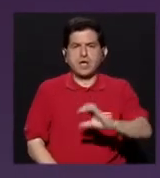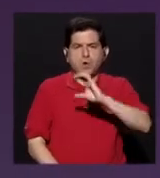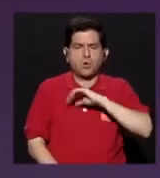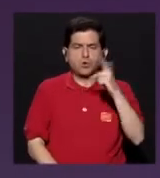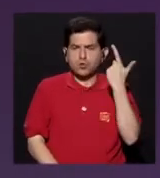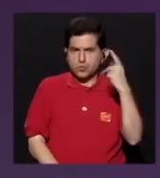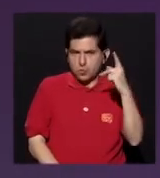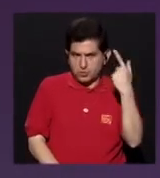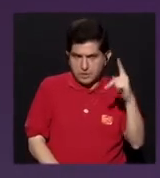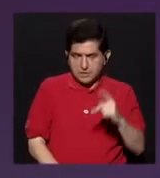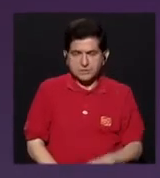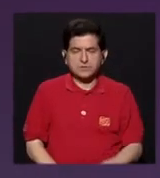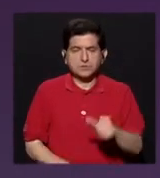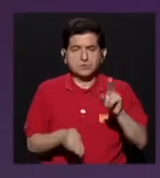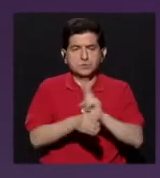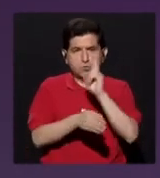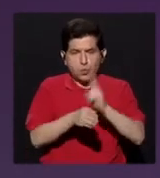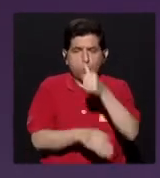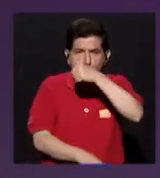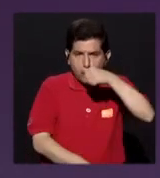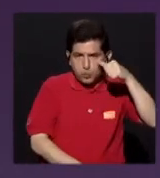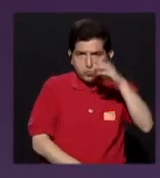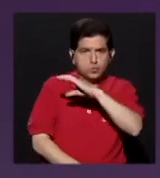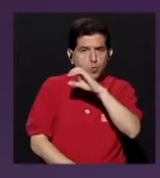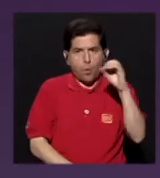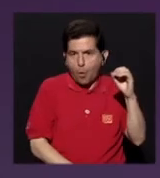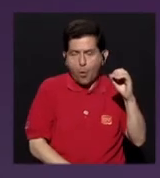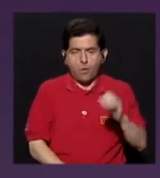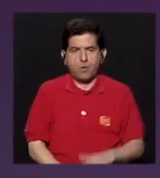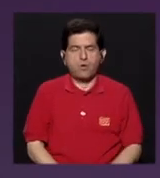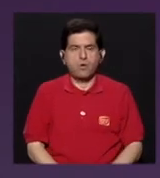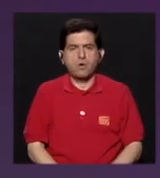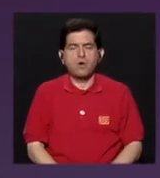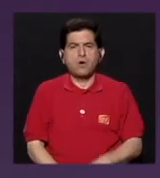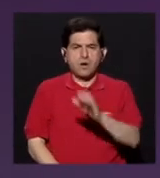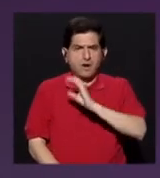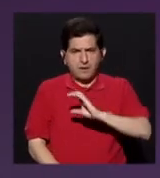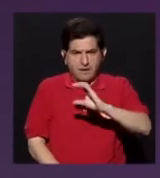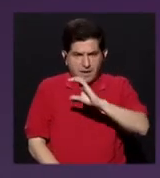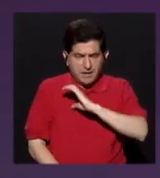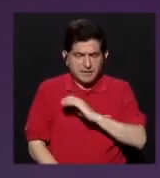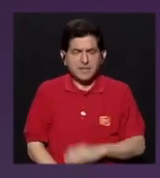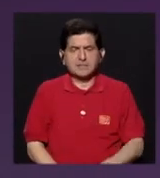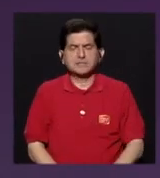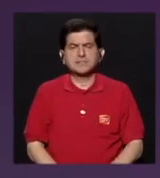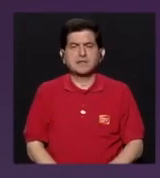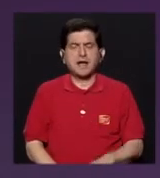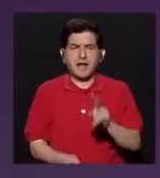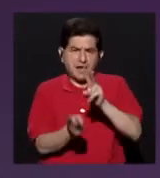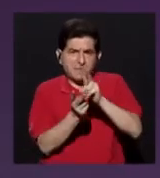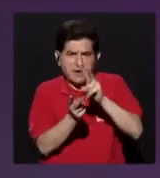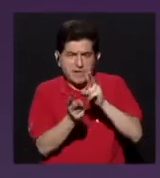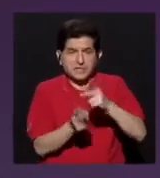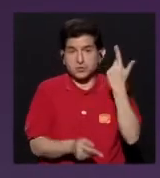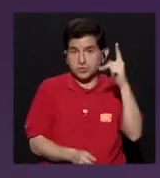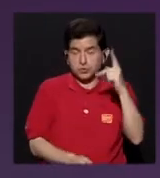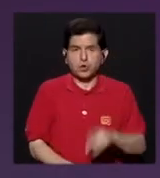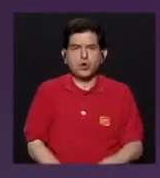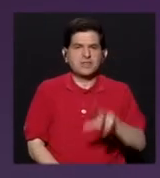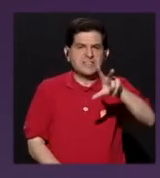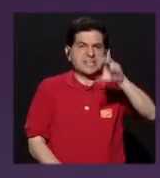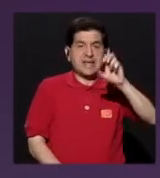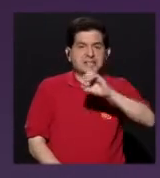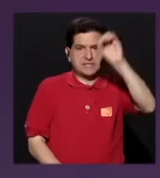de riesgo, sea consumo de drogas o bien conductas sexuales de riesgo, 300%. Es decir, que si en